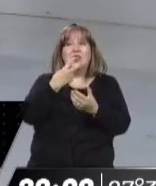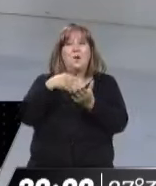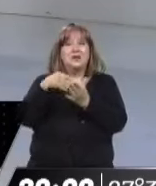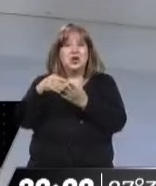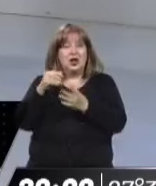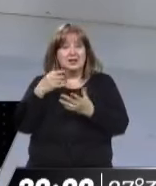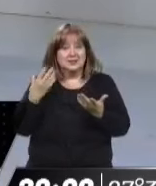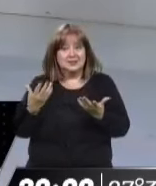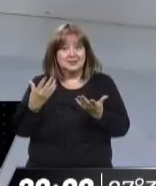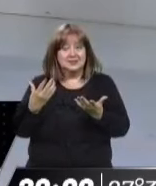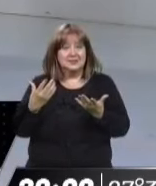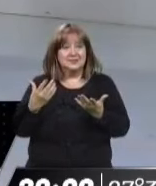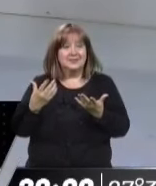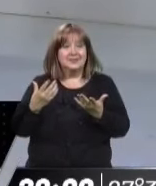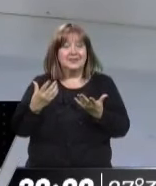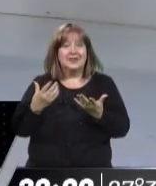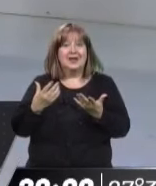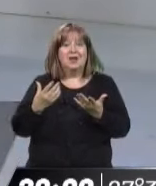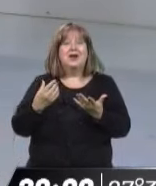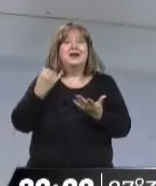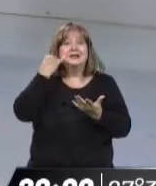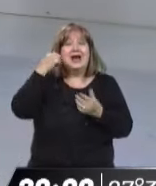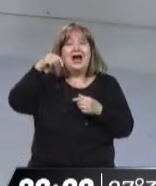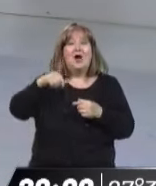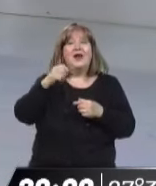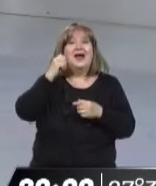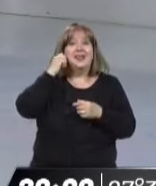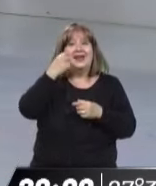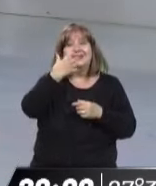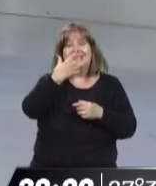cantidad de reproducciones que puede llegar a tener algo. Tiene 5 años y sigue rabiando con su hijita. Claro. De 83.